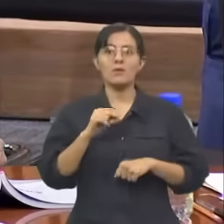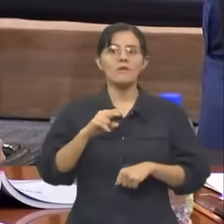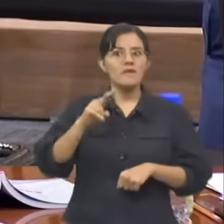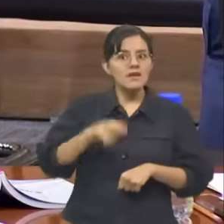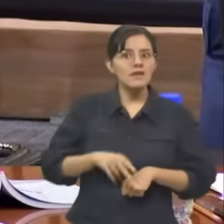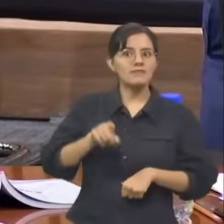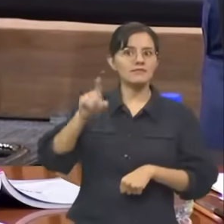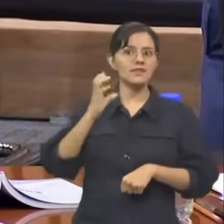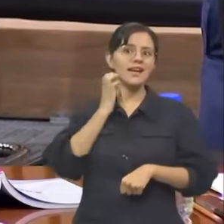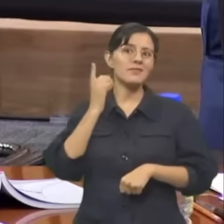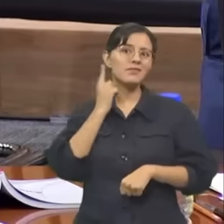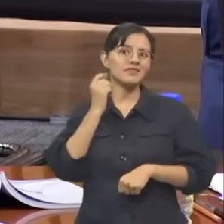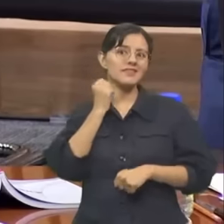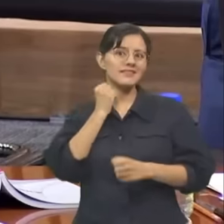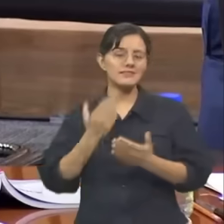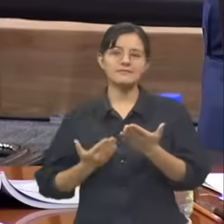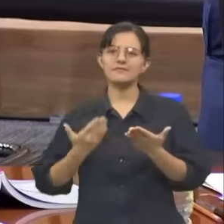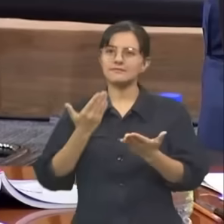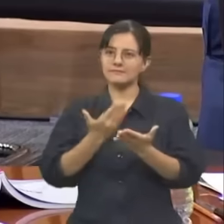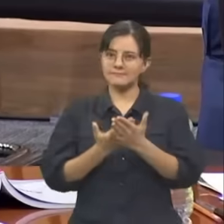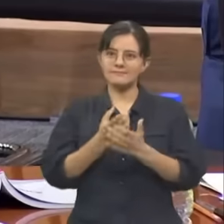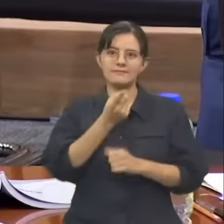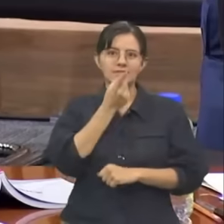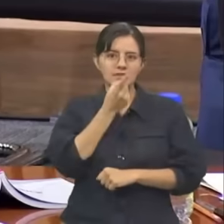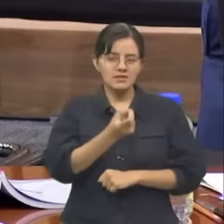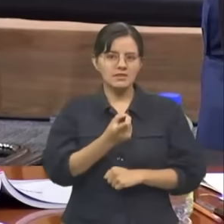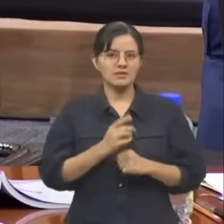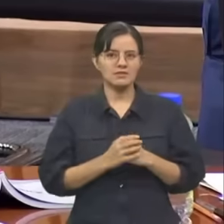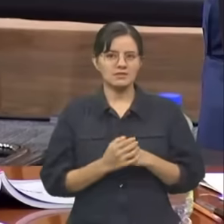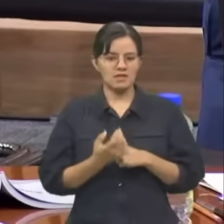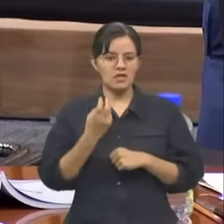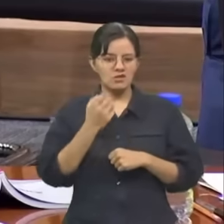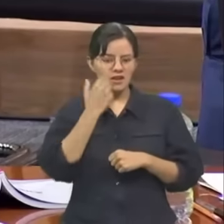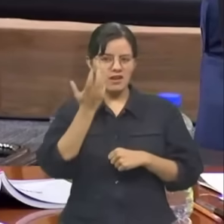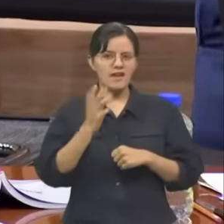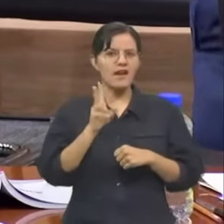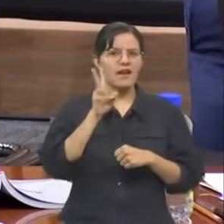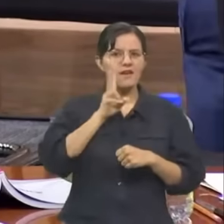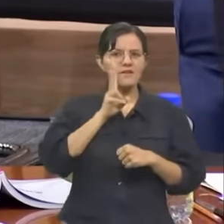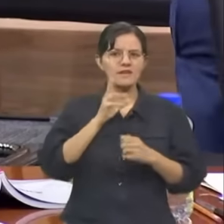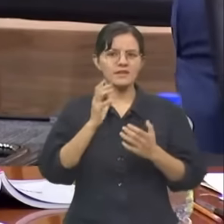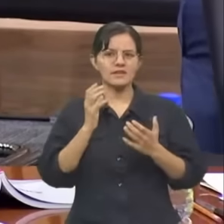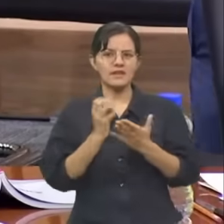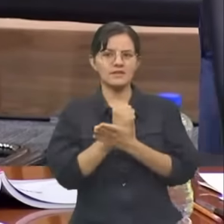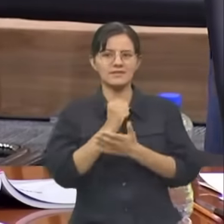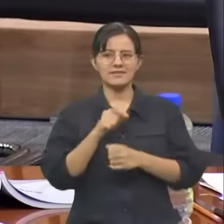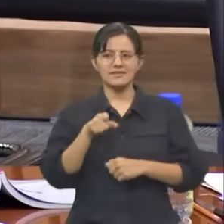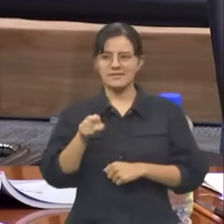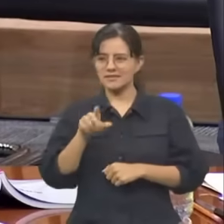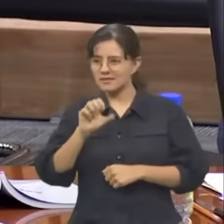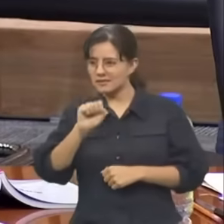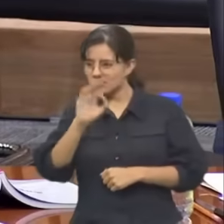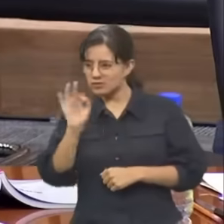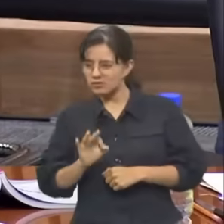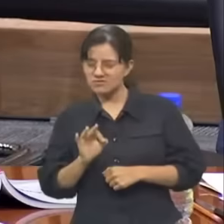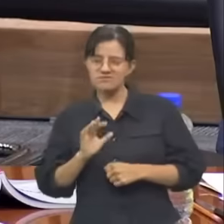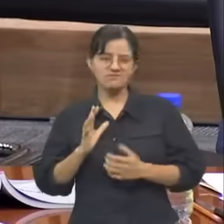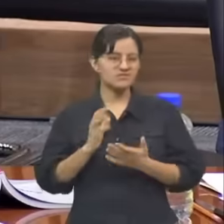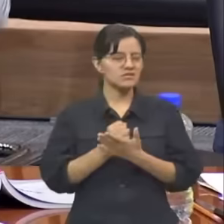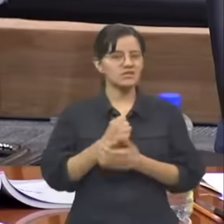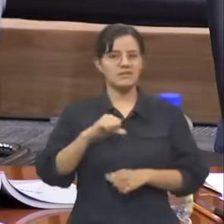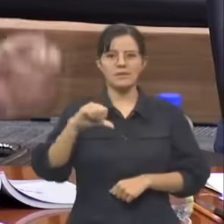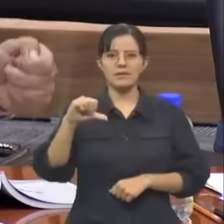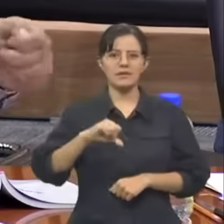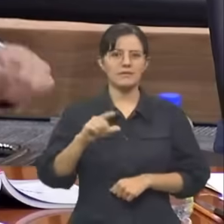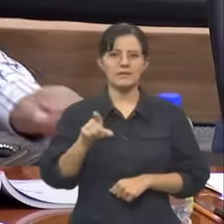cámaras que intentaron pasarlas y no lograron los dos tercios y que después hicieron reformas